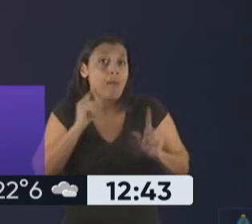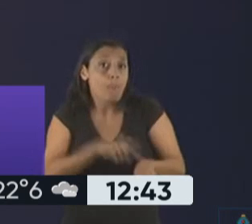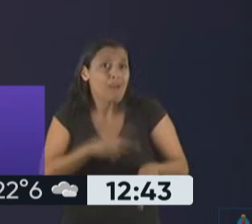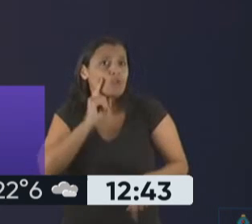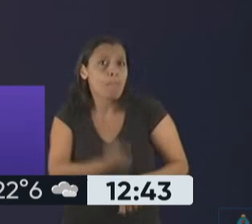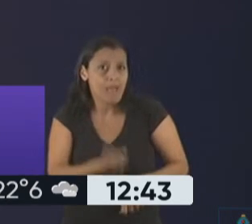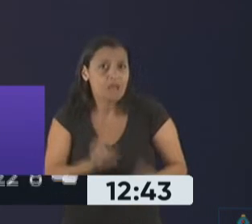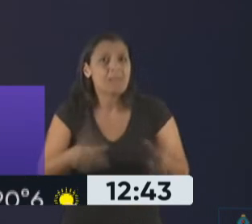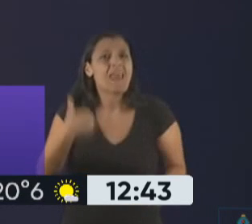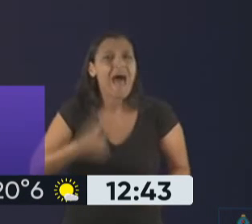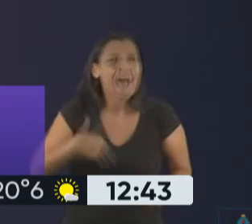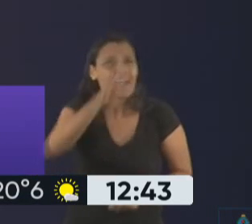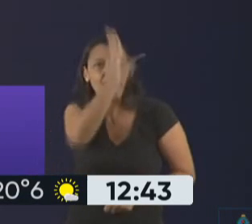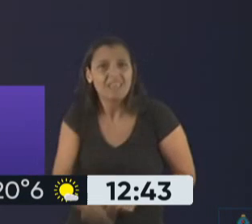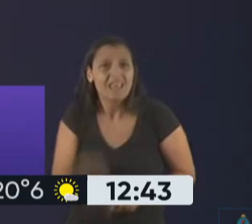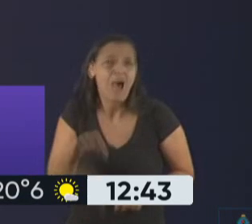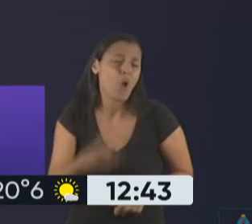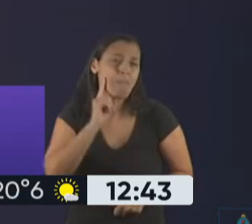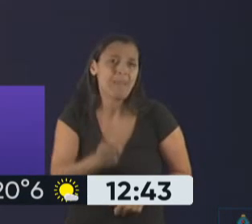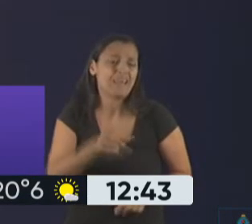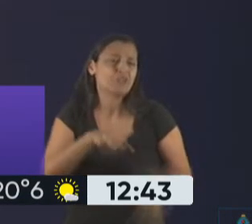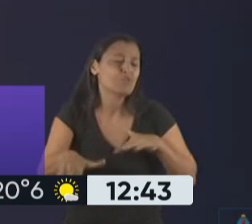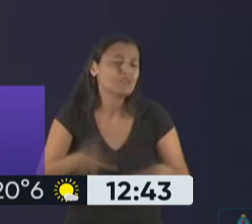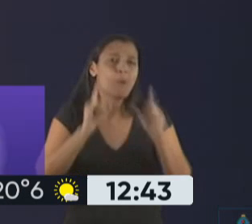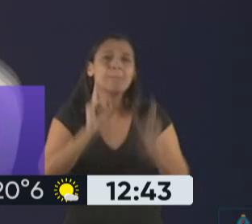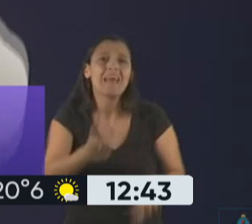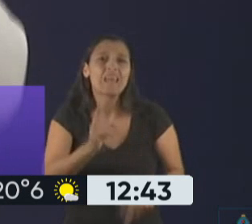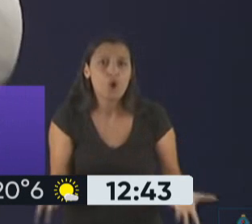el país está en riesgo, porque tenemos